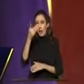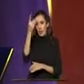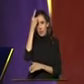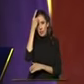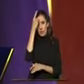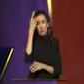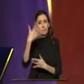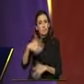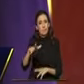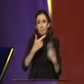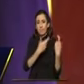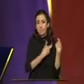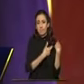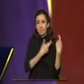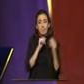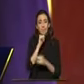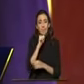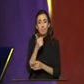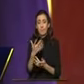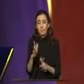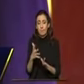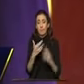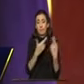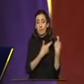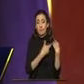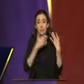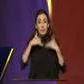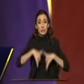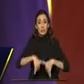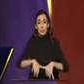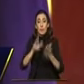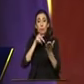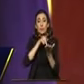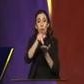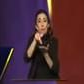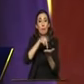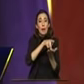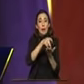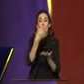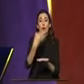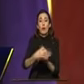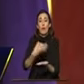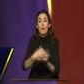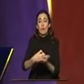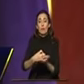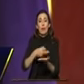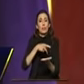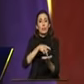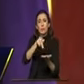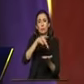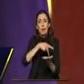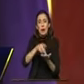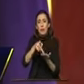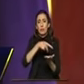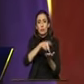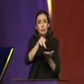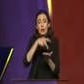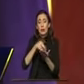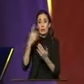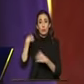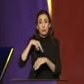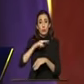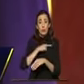endeudamiento irresponsable y oneroso. Seguimos pagando las facturas de un régimen de gastos